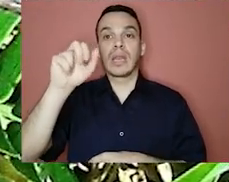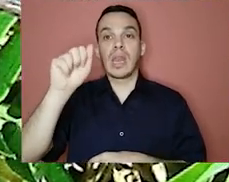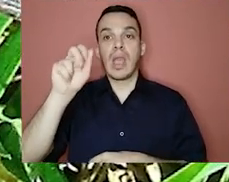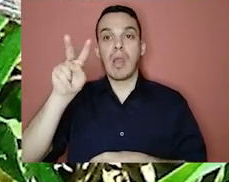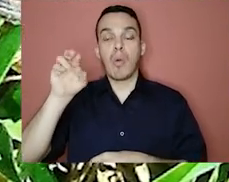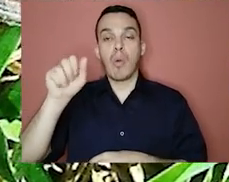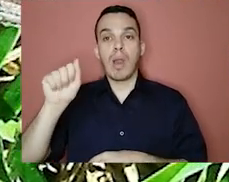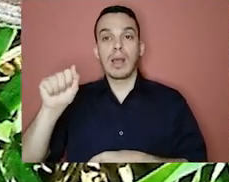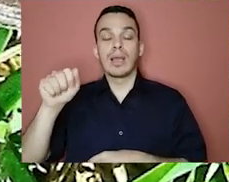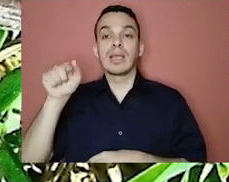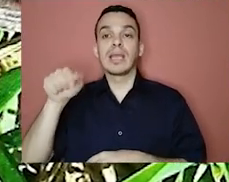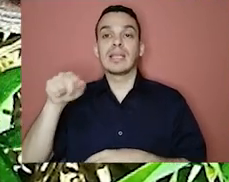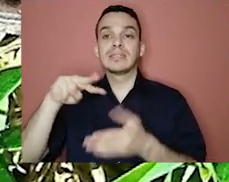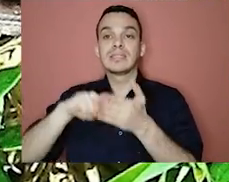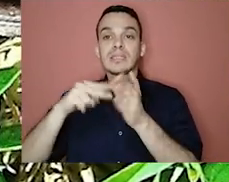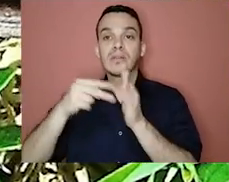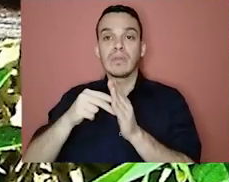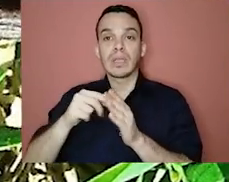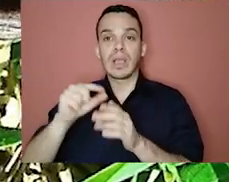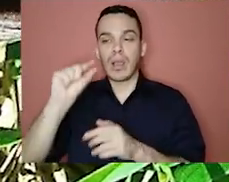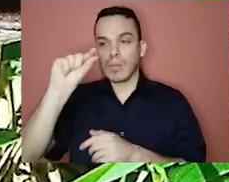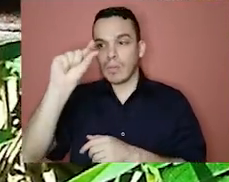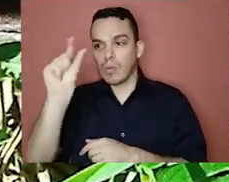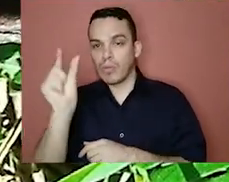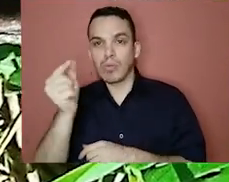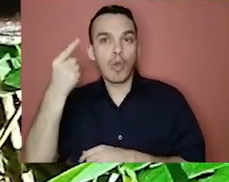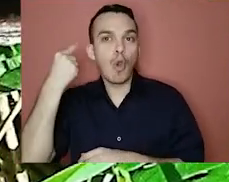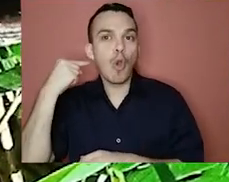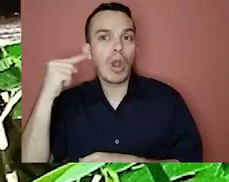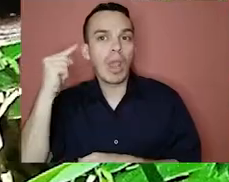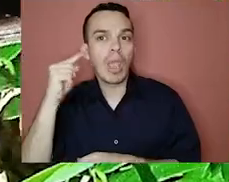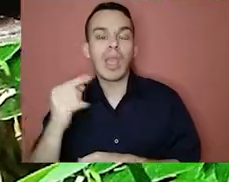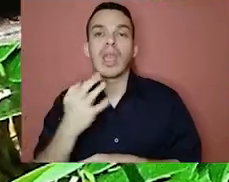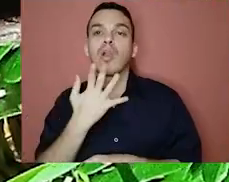Guanacaste viene del idioma del náhuatl y significa árbol de la oreja,